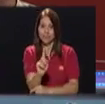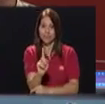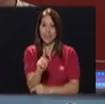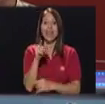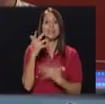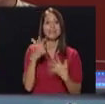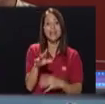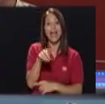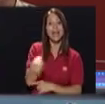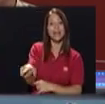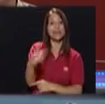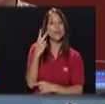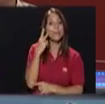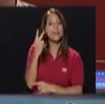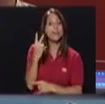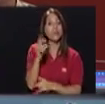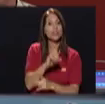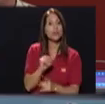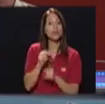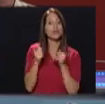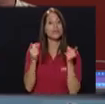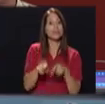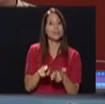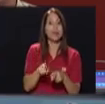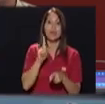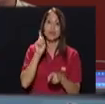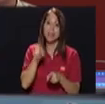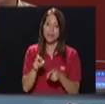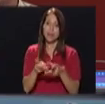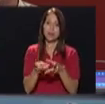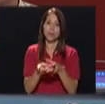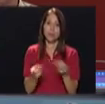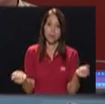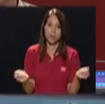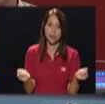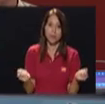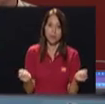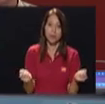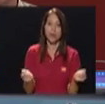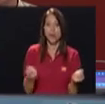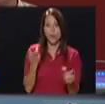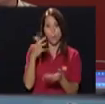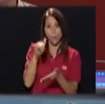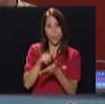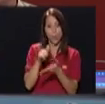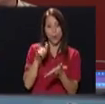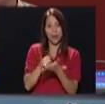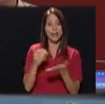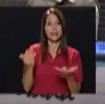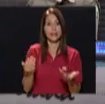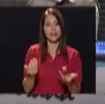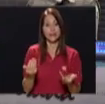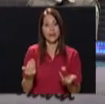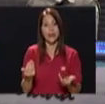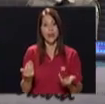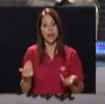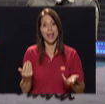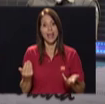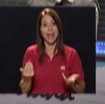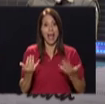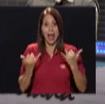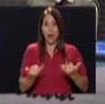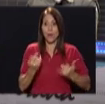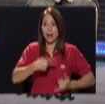ellos han visto ya una situación en la que tienen que hacer parte de la solución. Entonces es por eso el hincapié de hacerlo, en que justamente